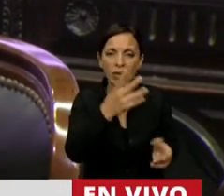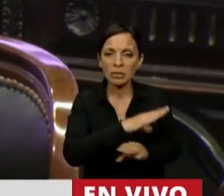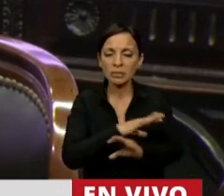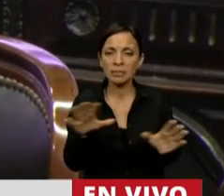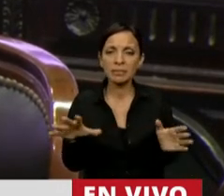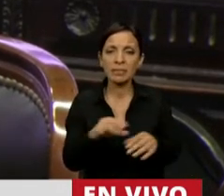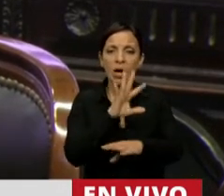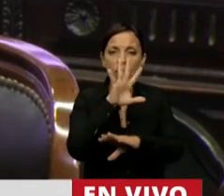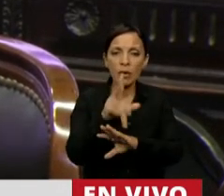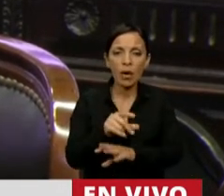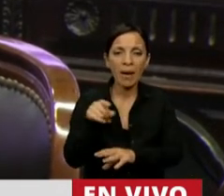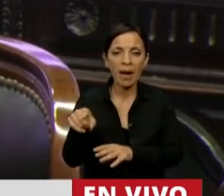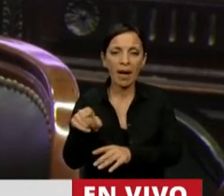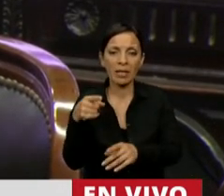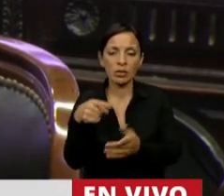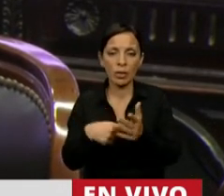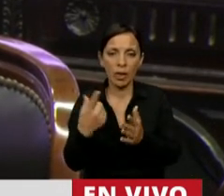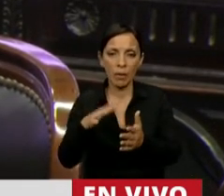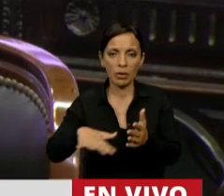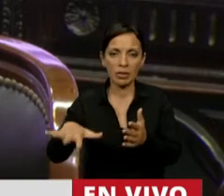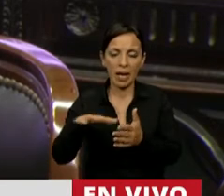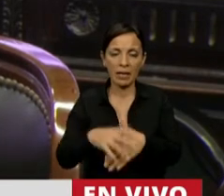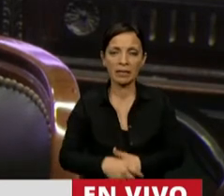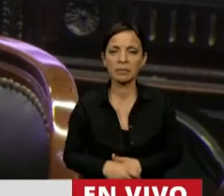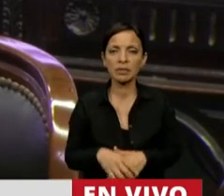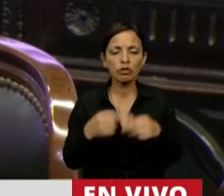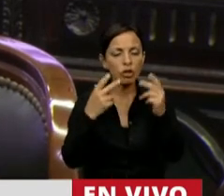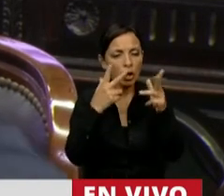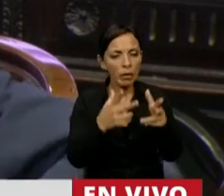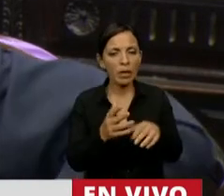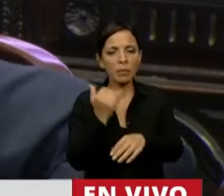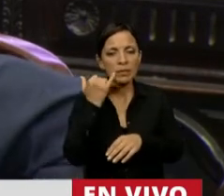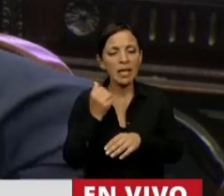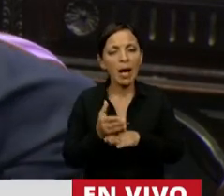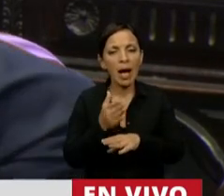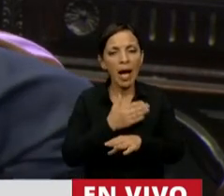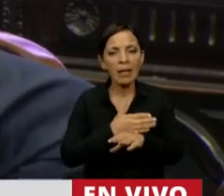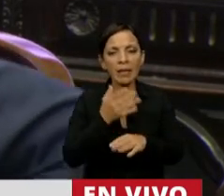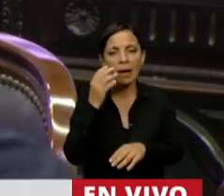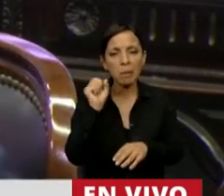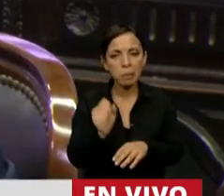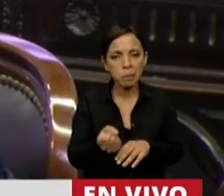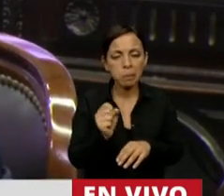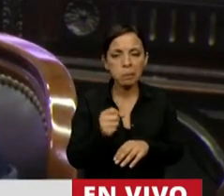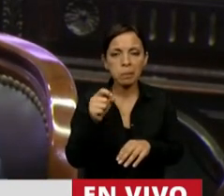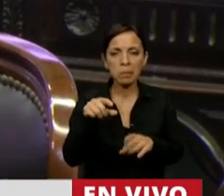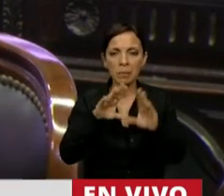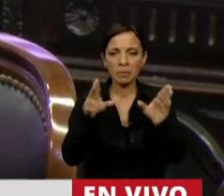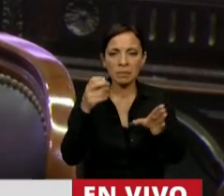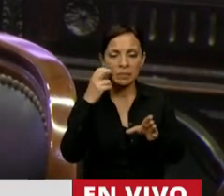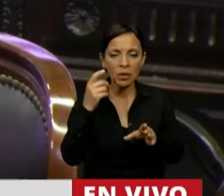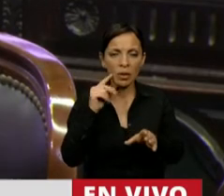robo a la ciudad de Buenos Aires. Y lo digo con el antecedente que he sostenido en este Parlamento.